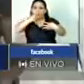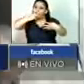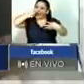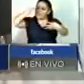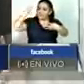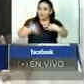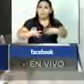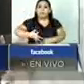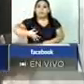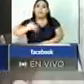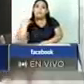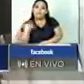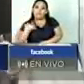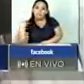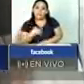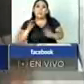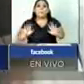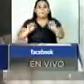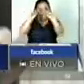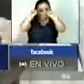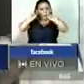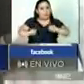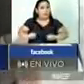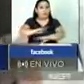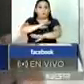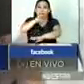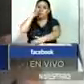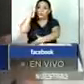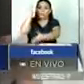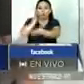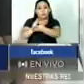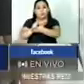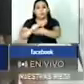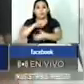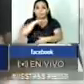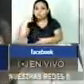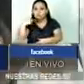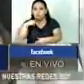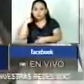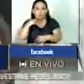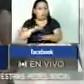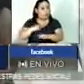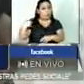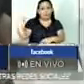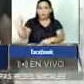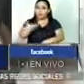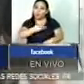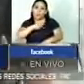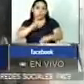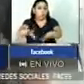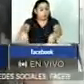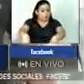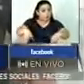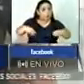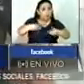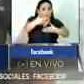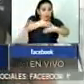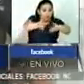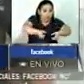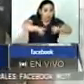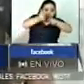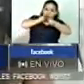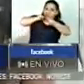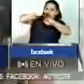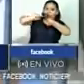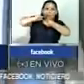necesarias para poder contener esta ola de criminalidad. No vamos a permitir que salga una sola orden de los centros